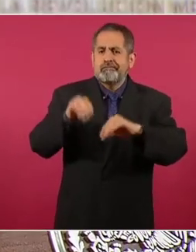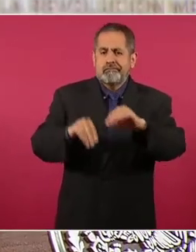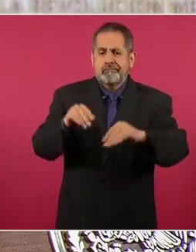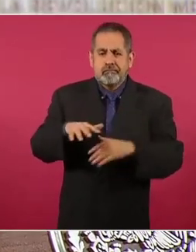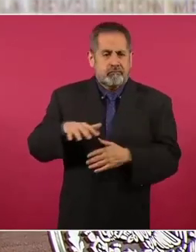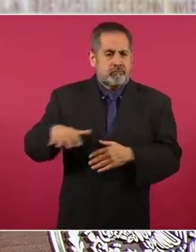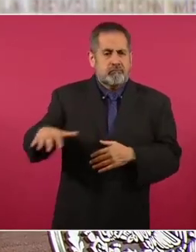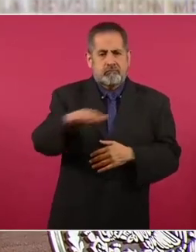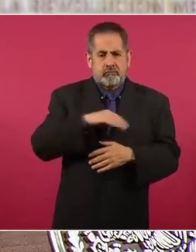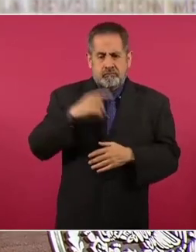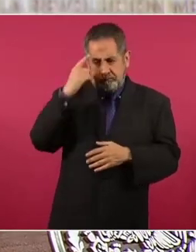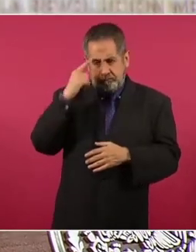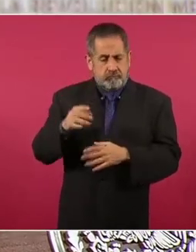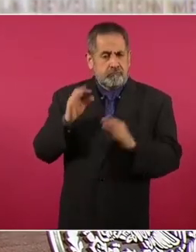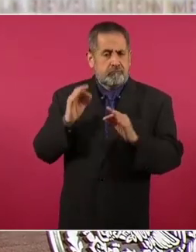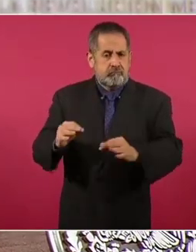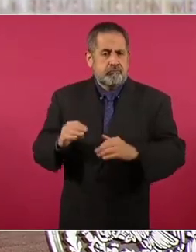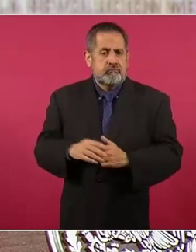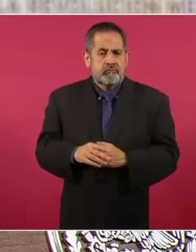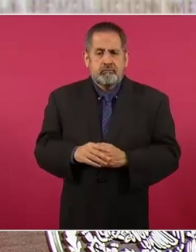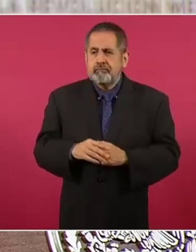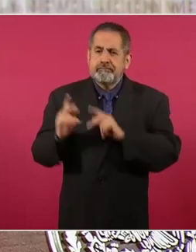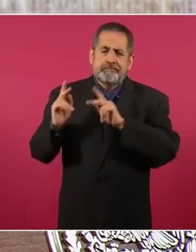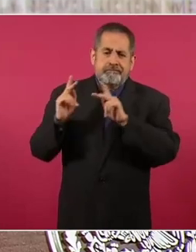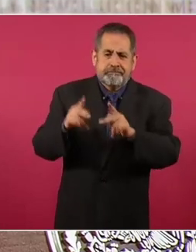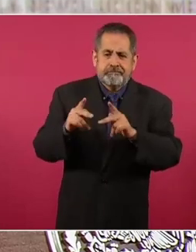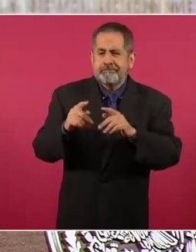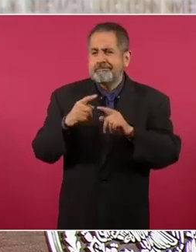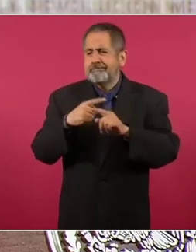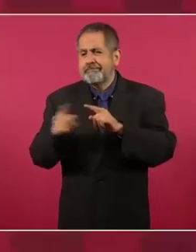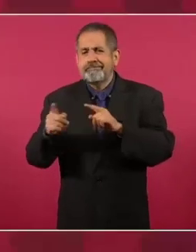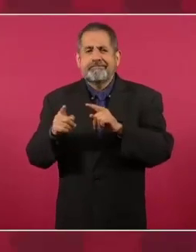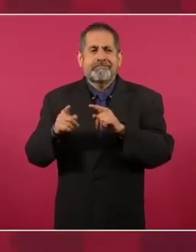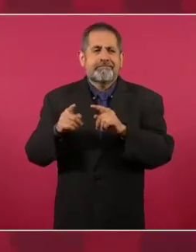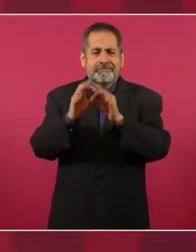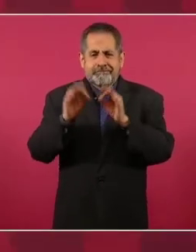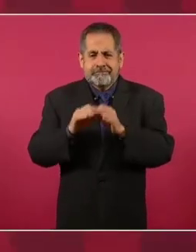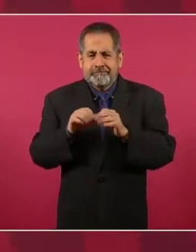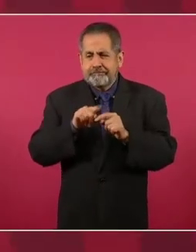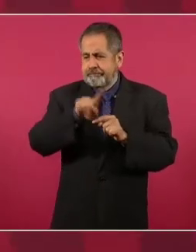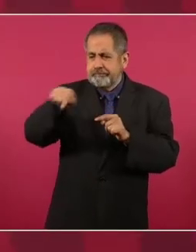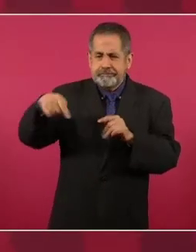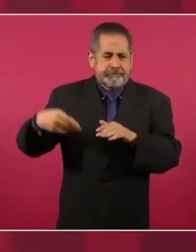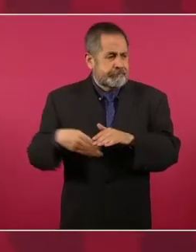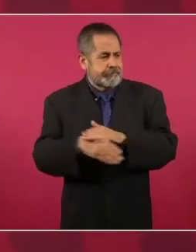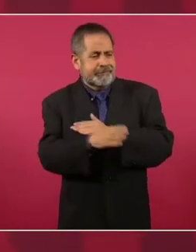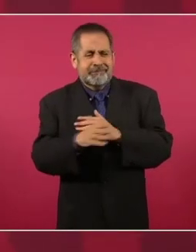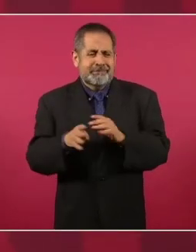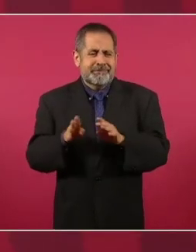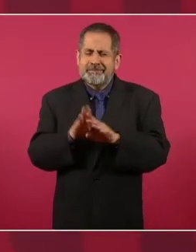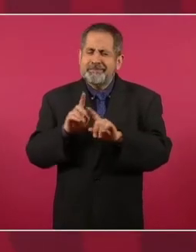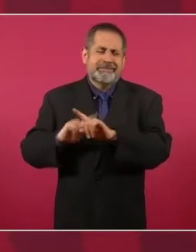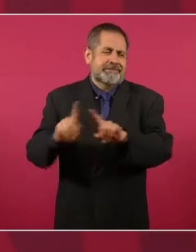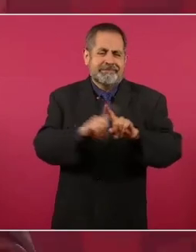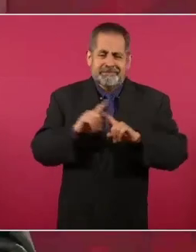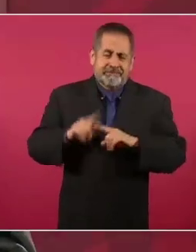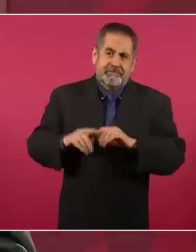para ser colocadas puentes, viaductos. Es una gran